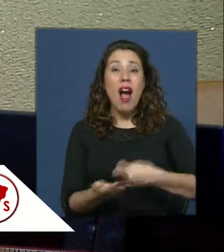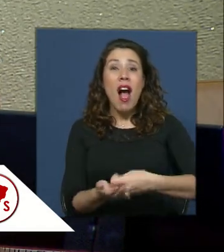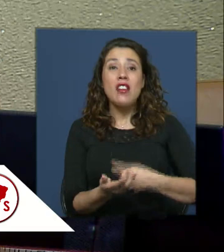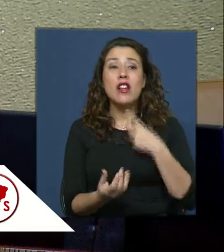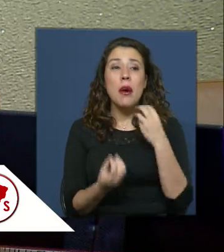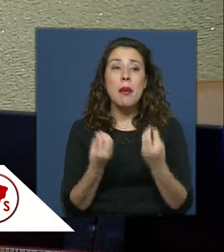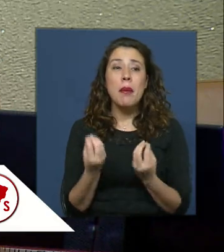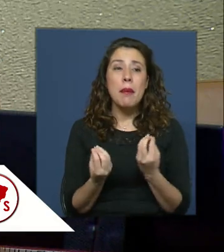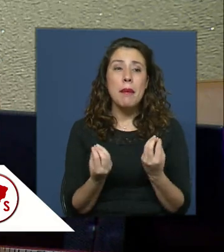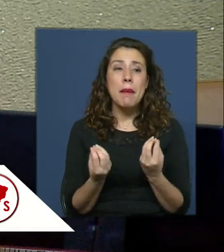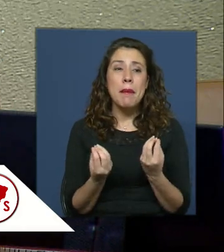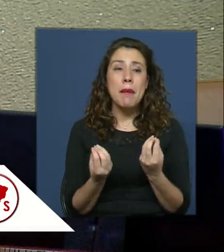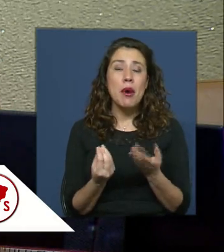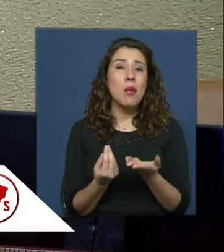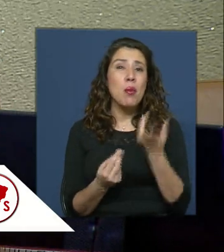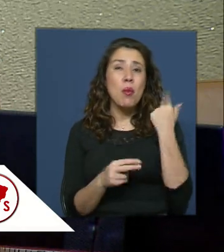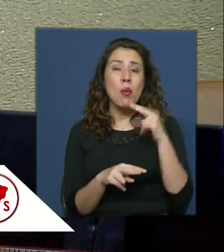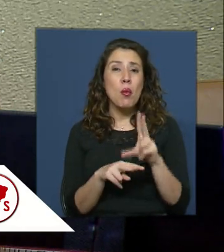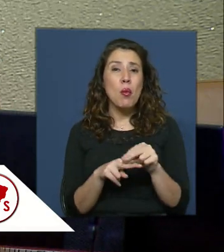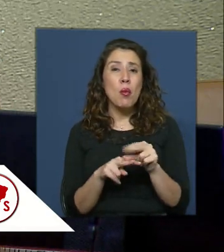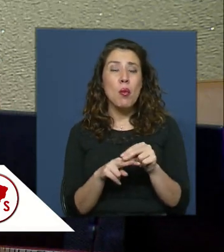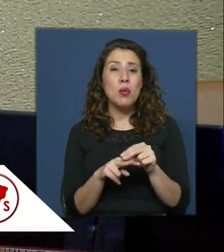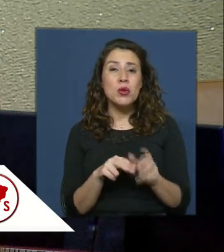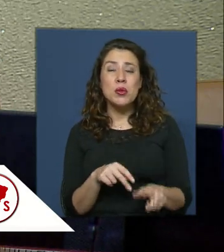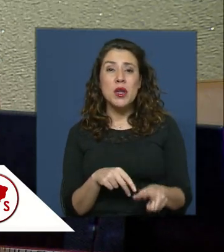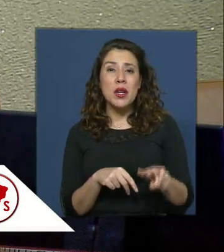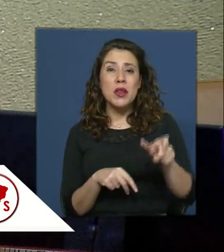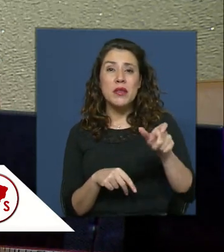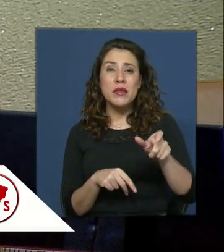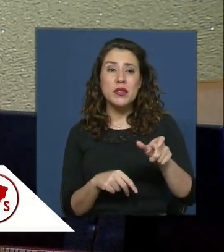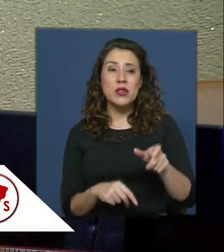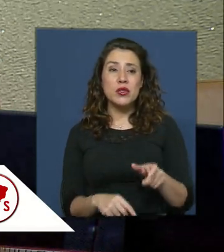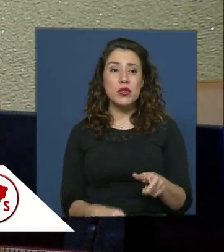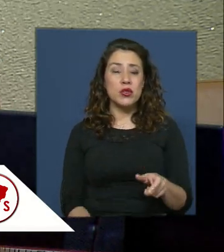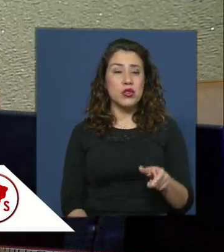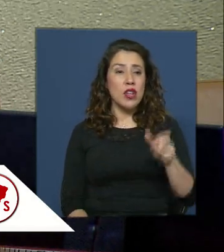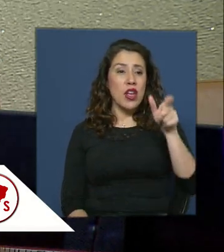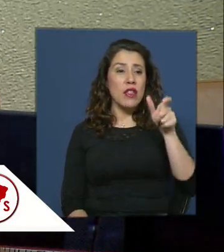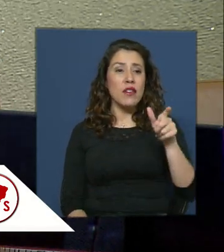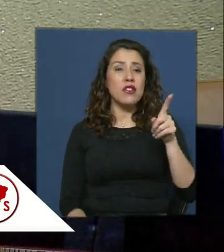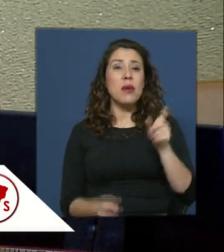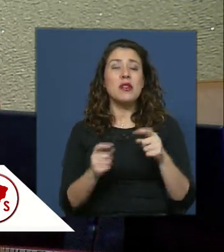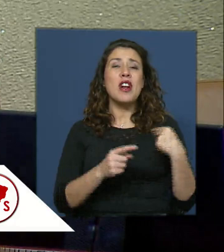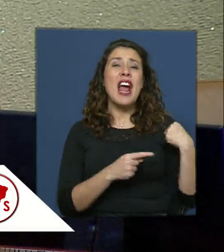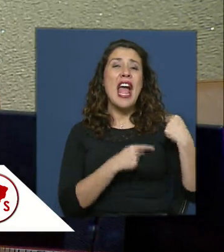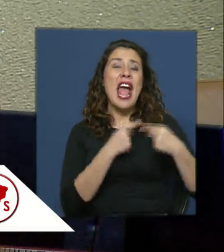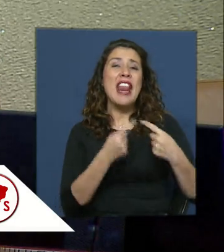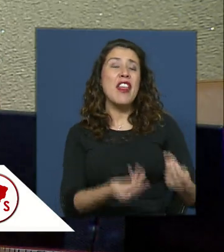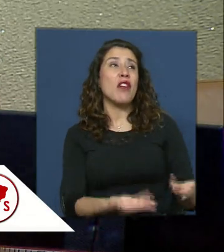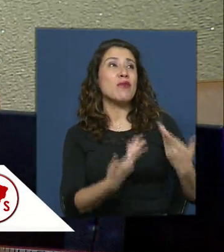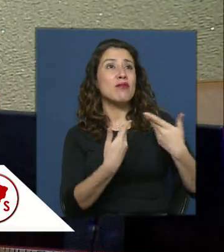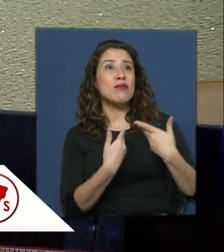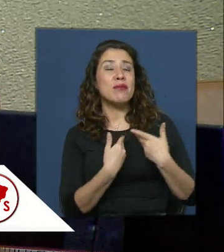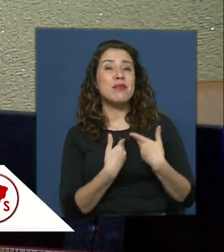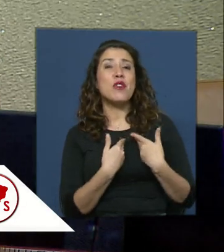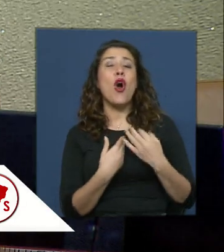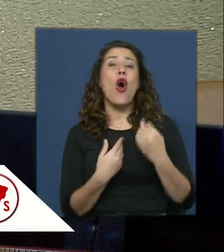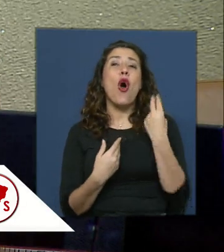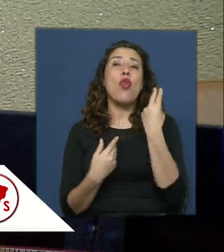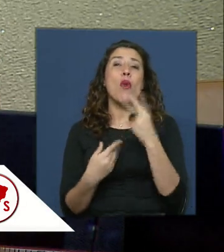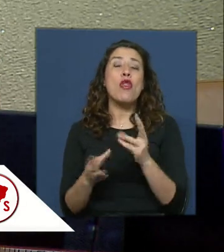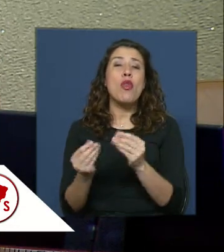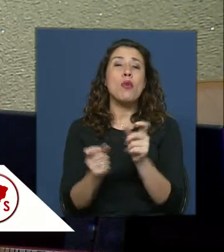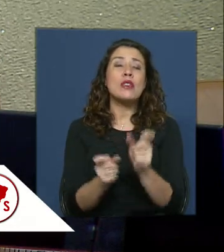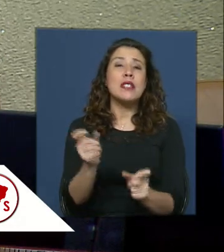que por la antigüedad de los edificios son herederos y una serie de situaciones de propiedad colectiva que